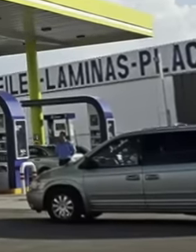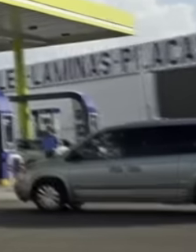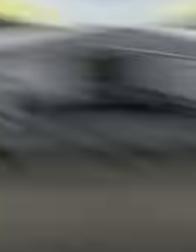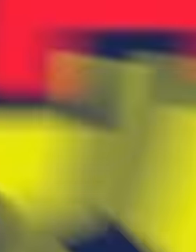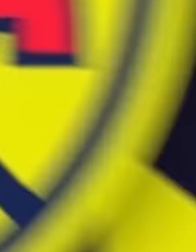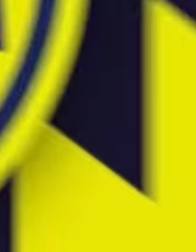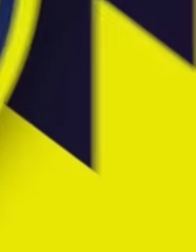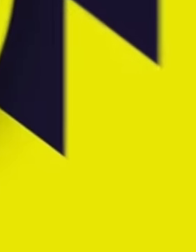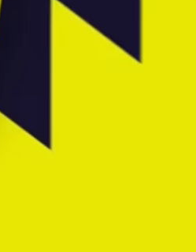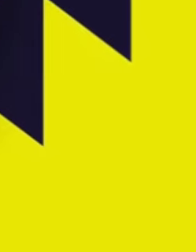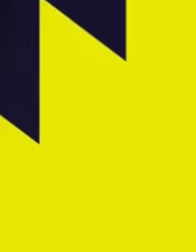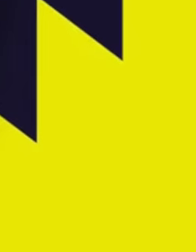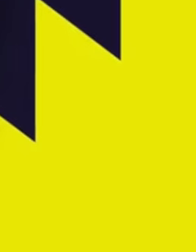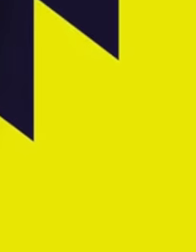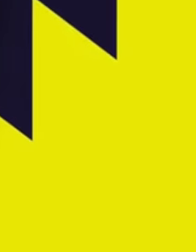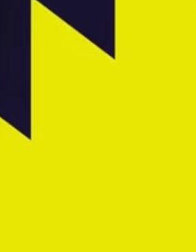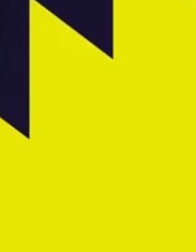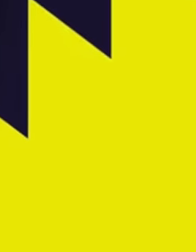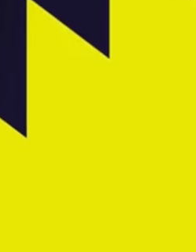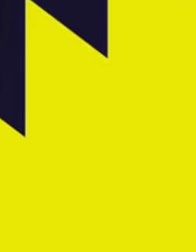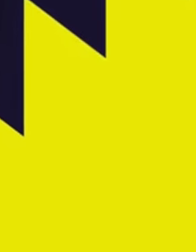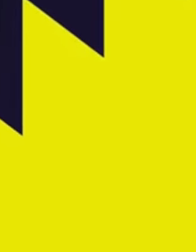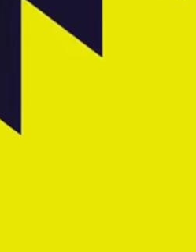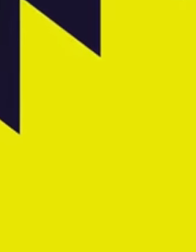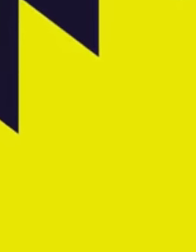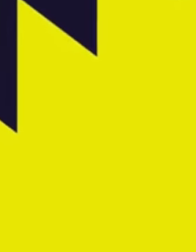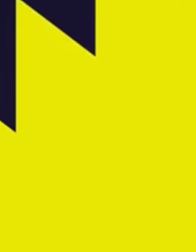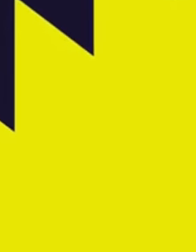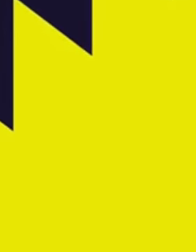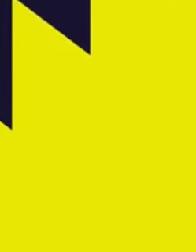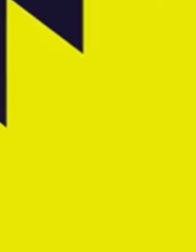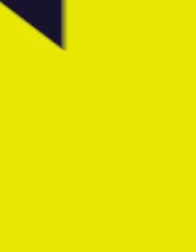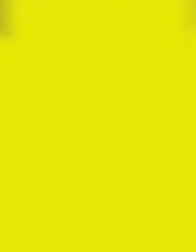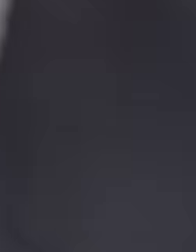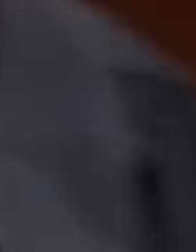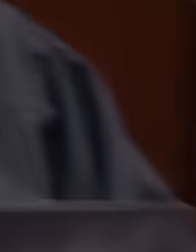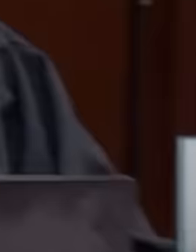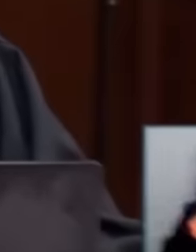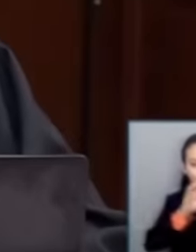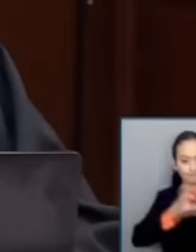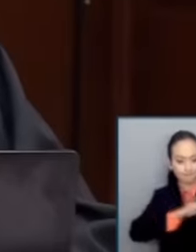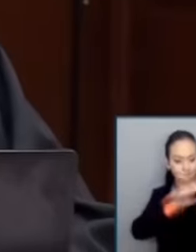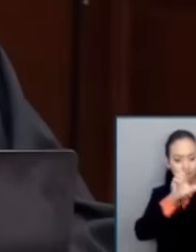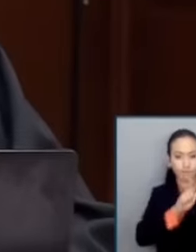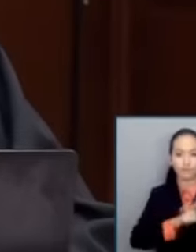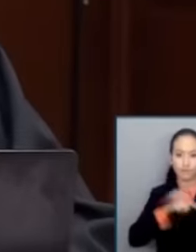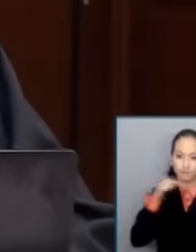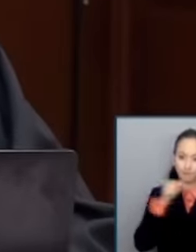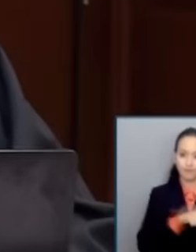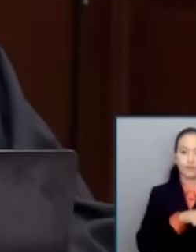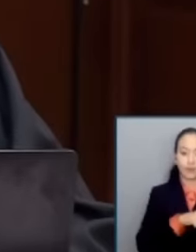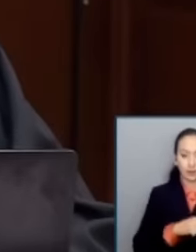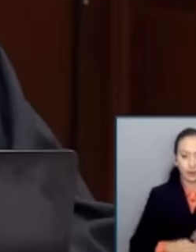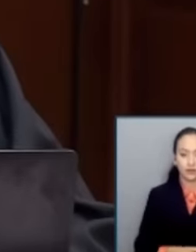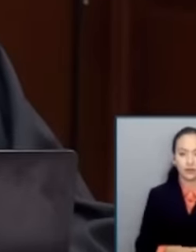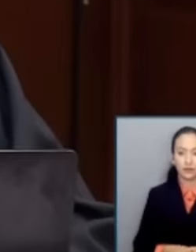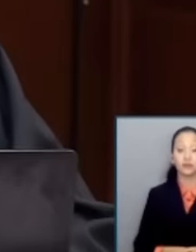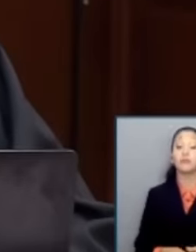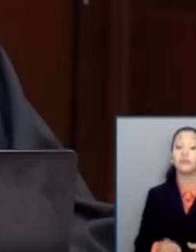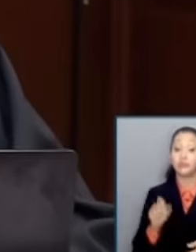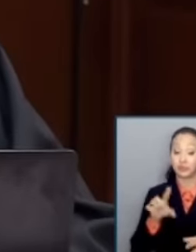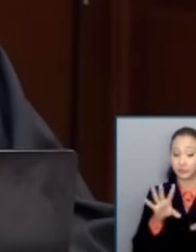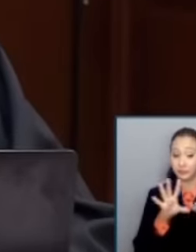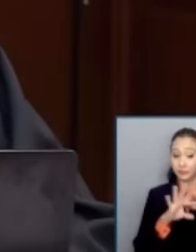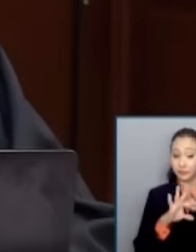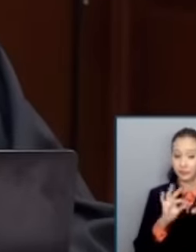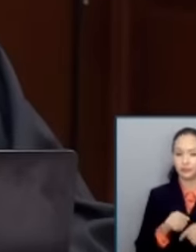fútbol, entre otras. Y el culpable de estos retrasos de pagos de impuestos es el sistema judicial,